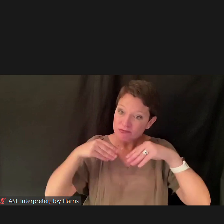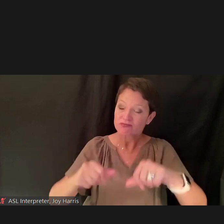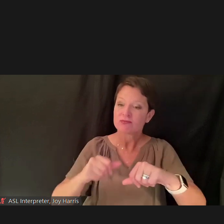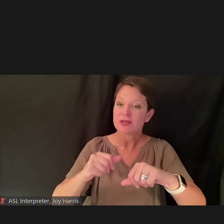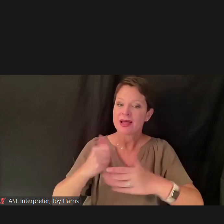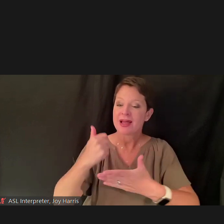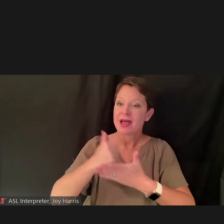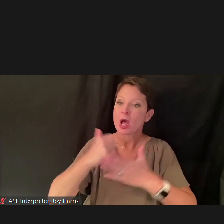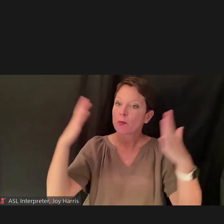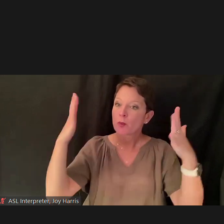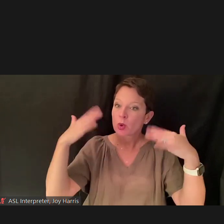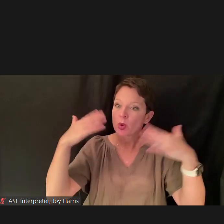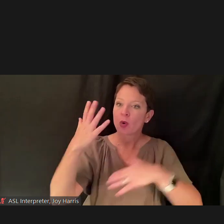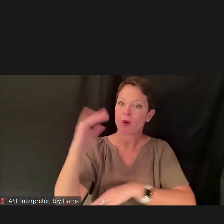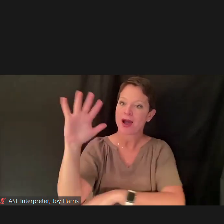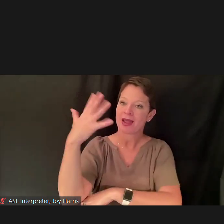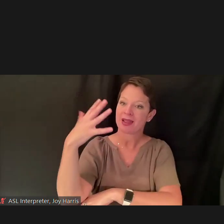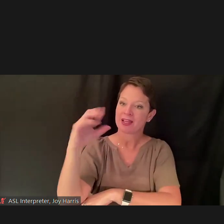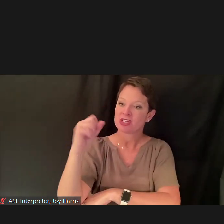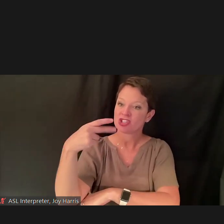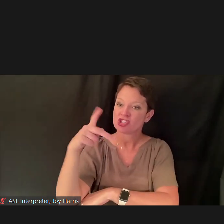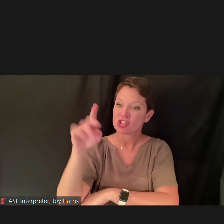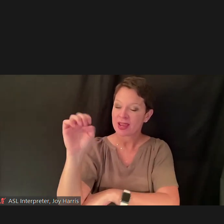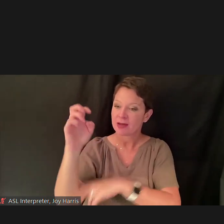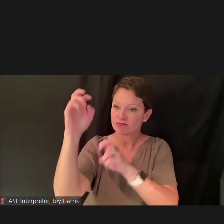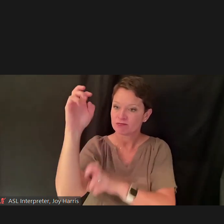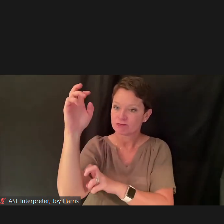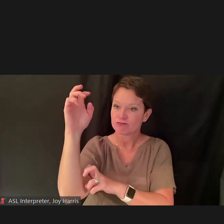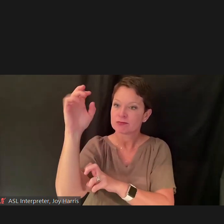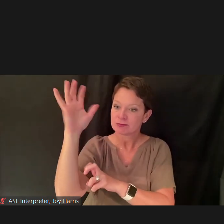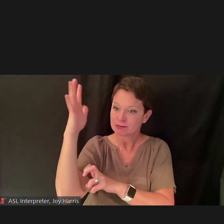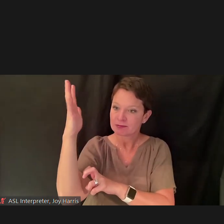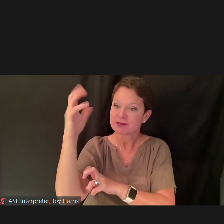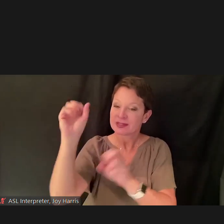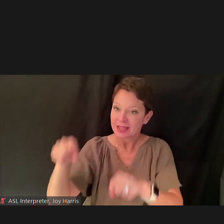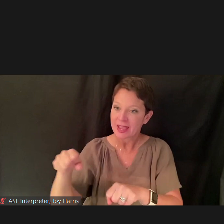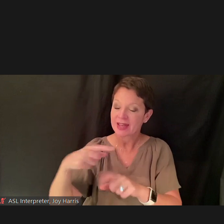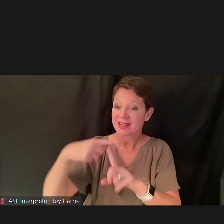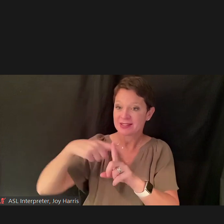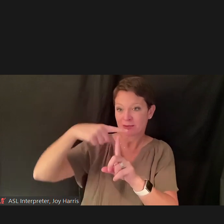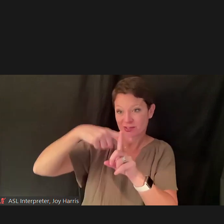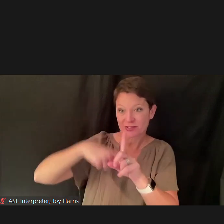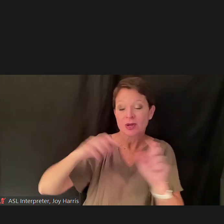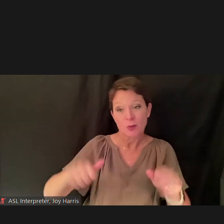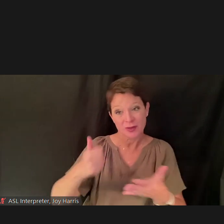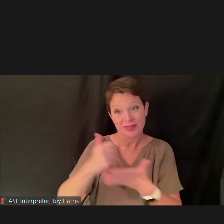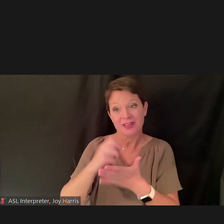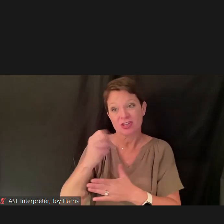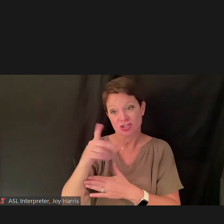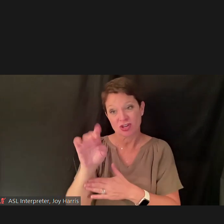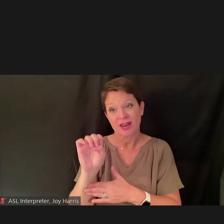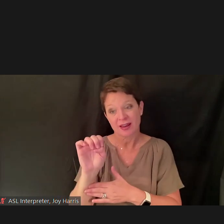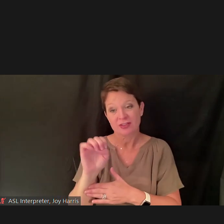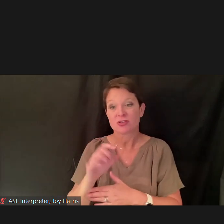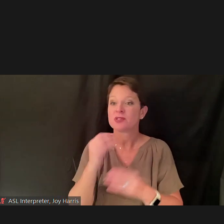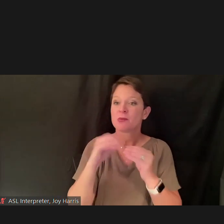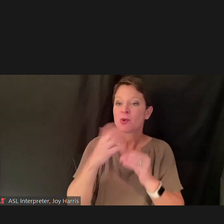y esto ayuda a bajar las temperaturas cuando éstas proveen sombra.